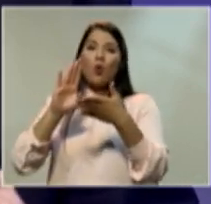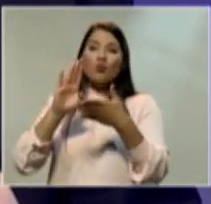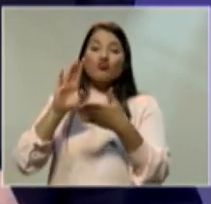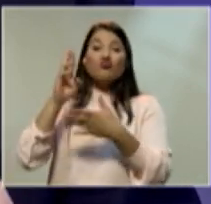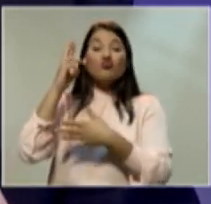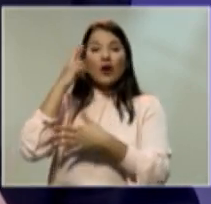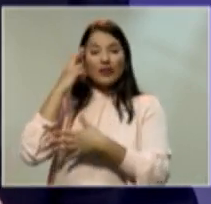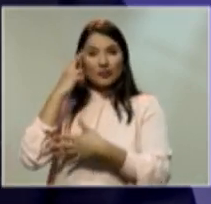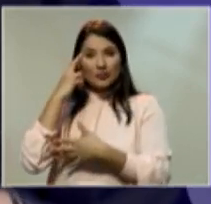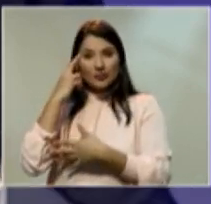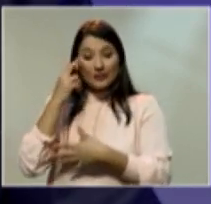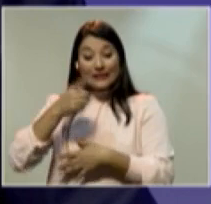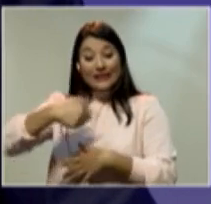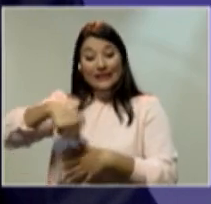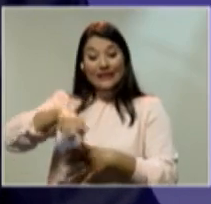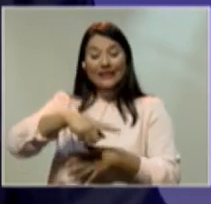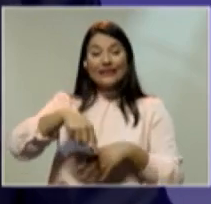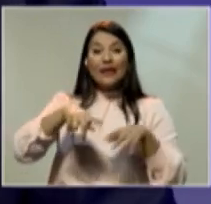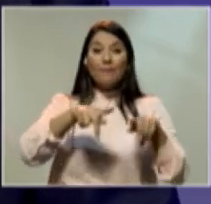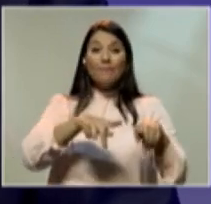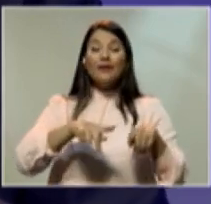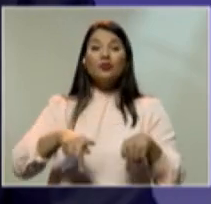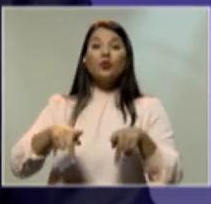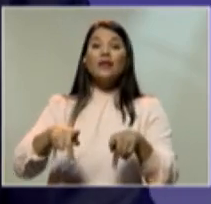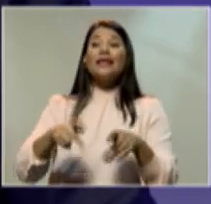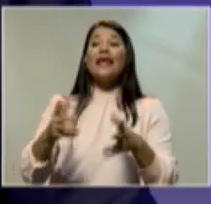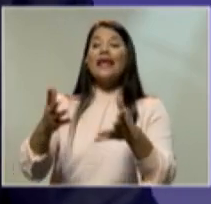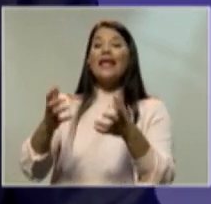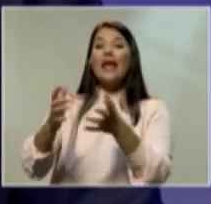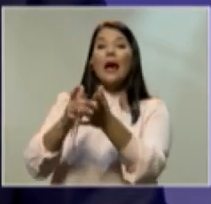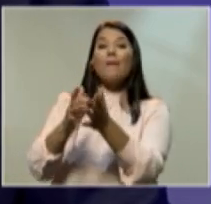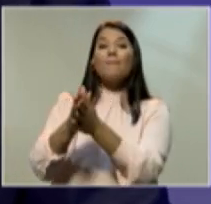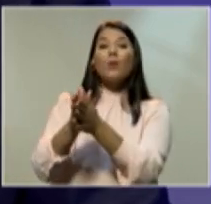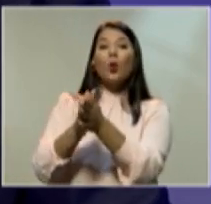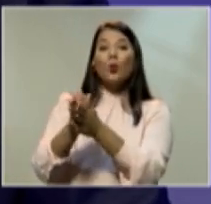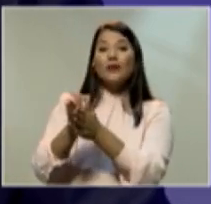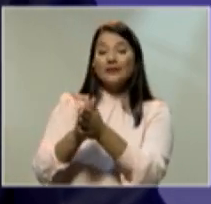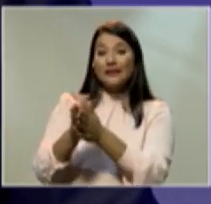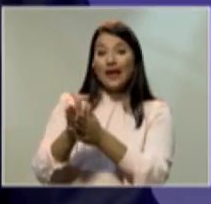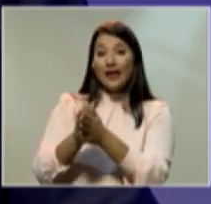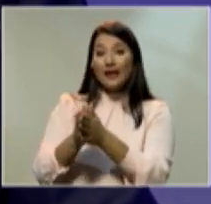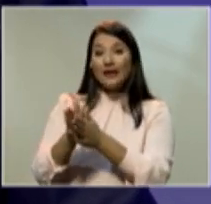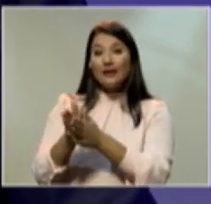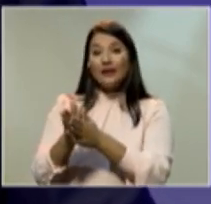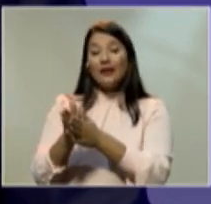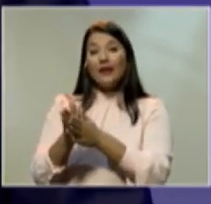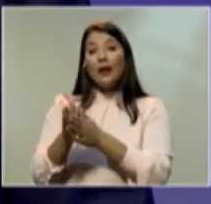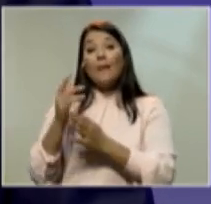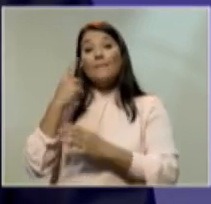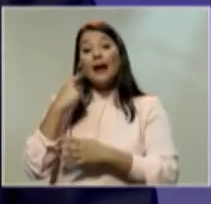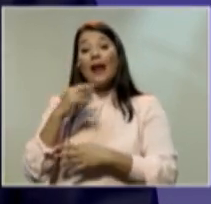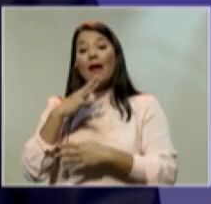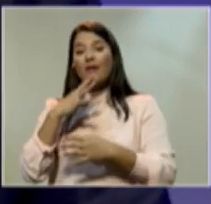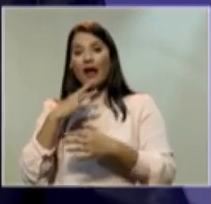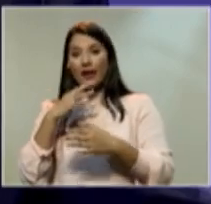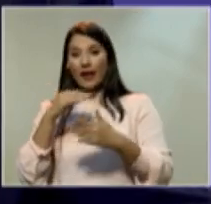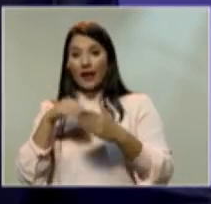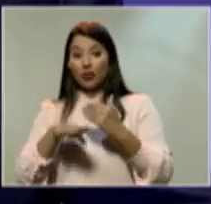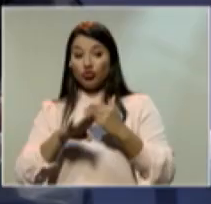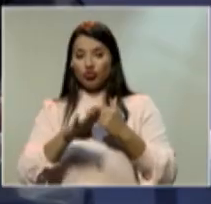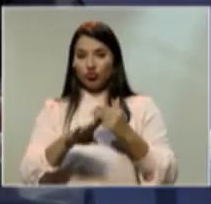de quien está arengando y aprovechándose de esas masas para hablar en su nombre.